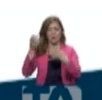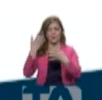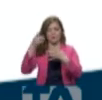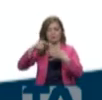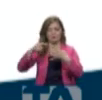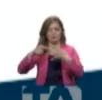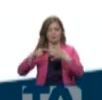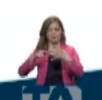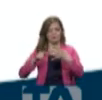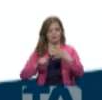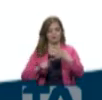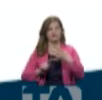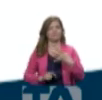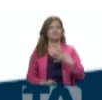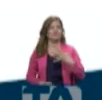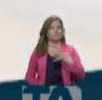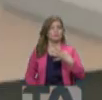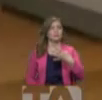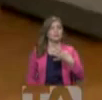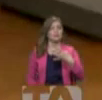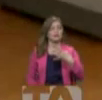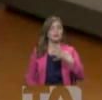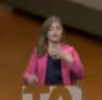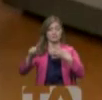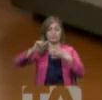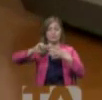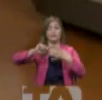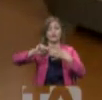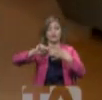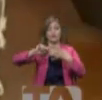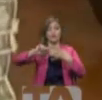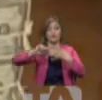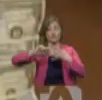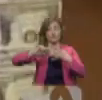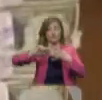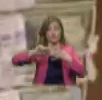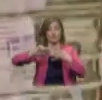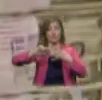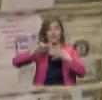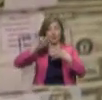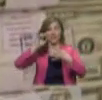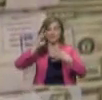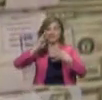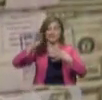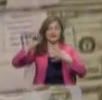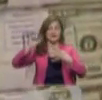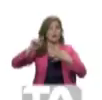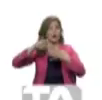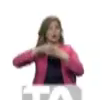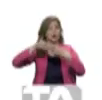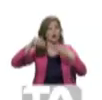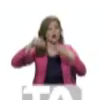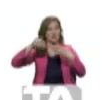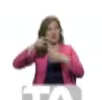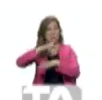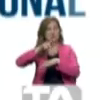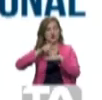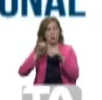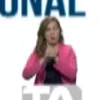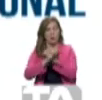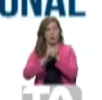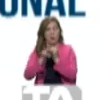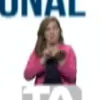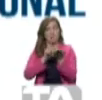Vértigo Films, Cronopio y Publielite. Creacional habría recibido $60,000 por honorarios profesionales y marketing